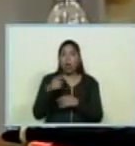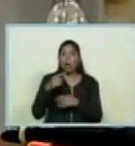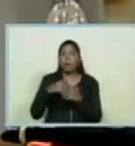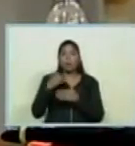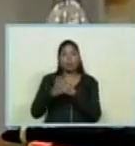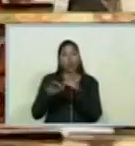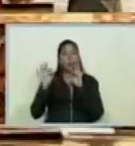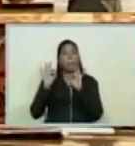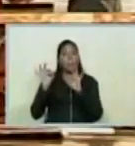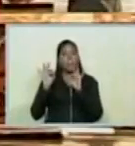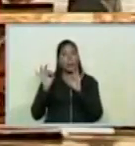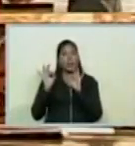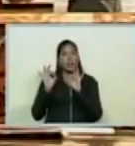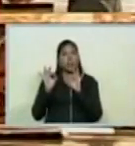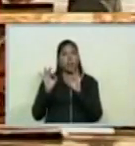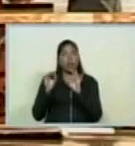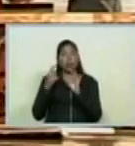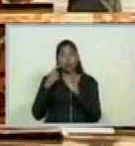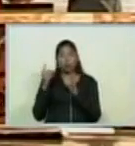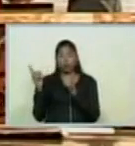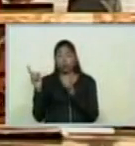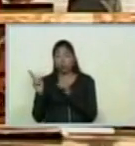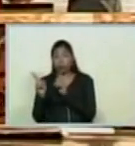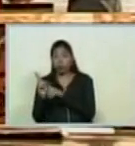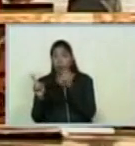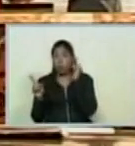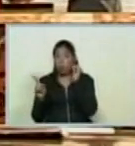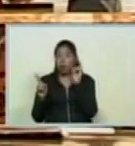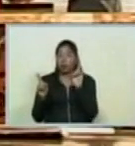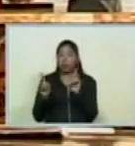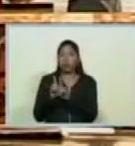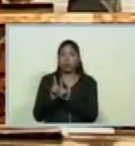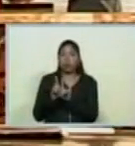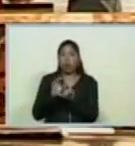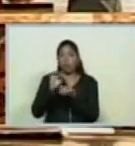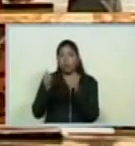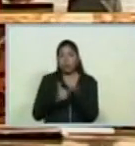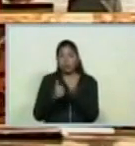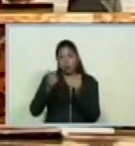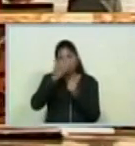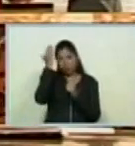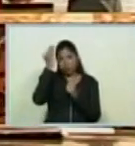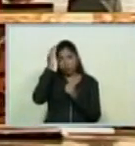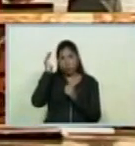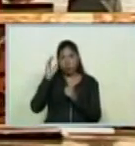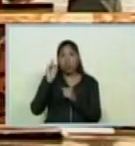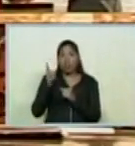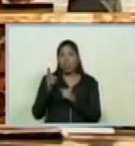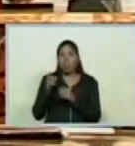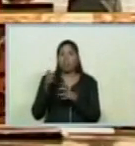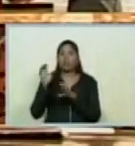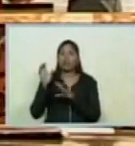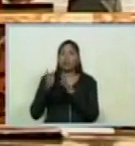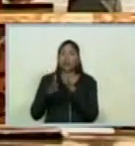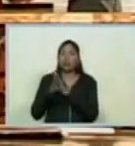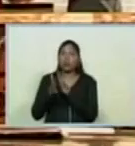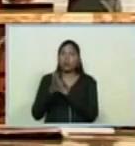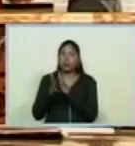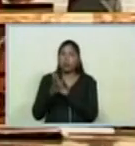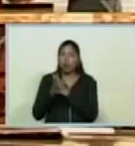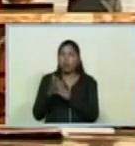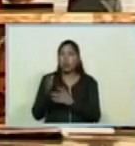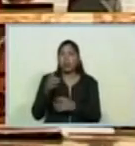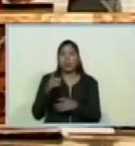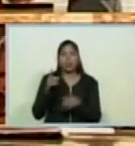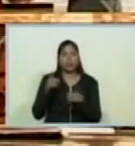especial. Revísalo con el vicepresidente ejecutivo, que ya tiene la orden desde hace 2 meses. Vivienda. Las